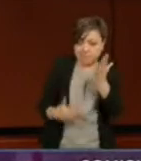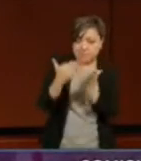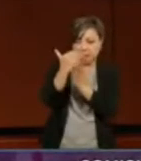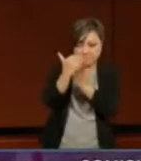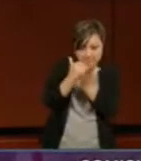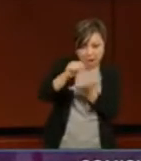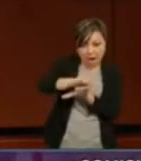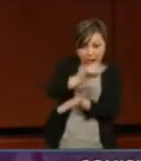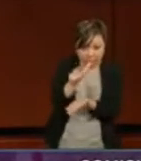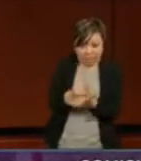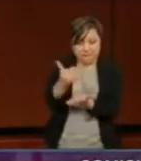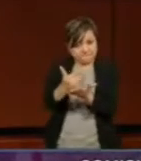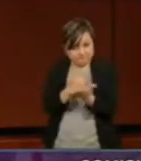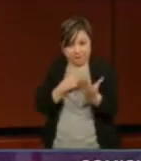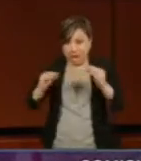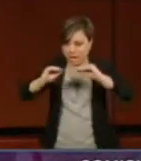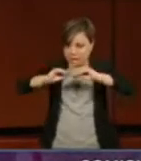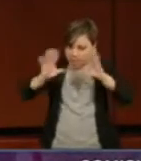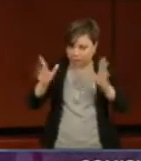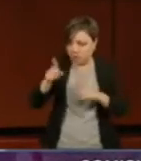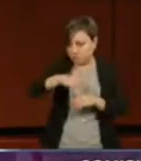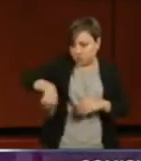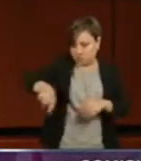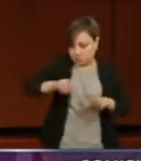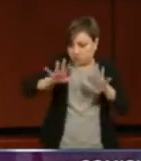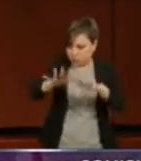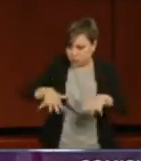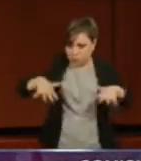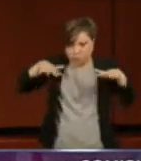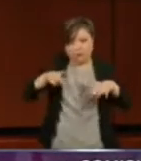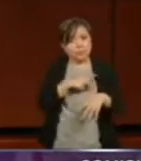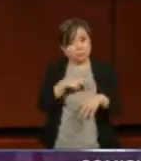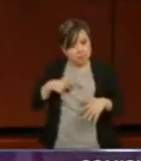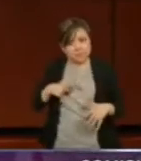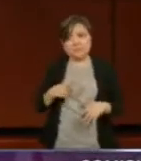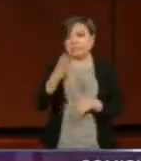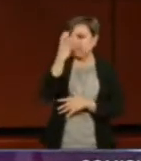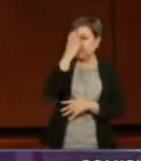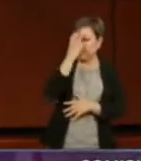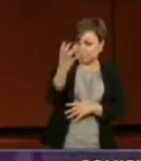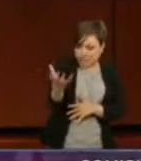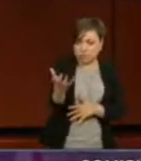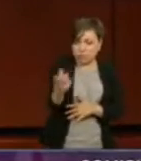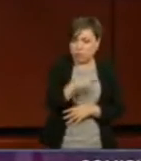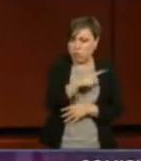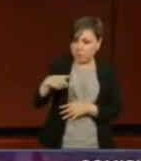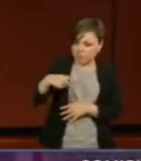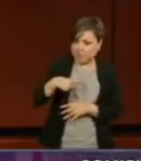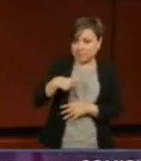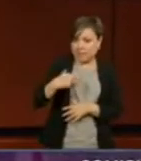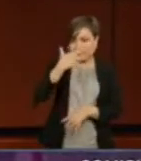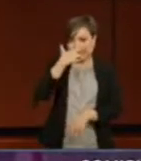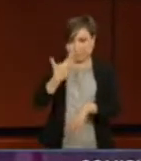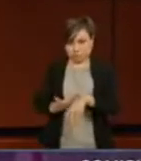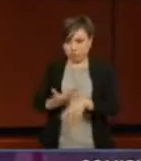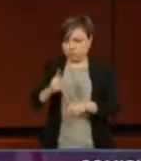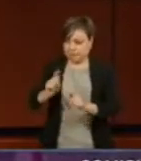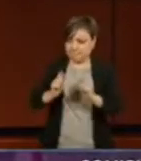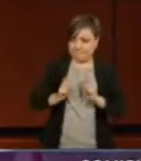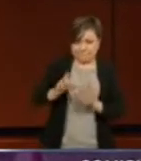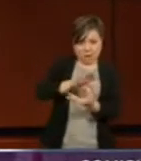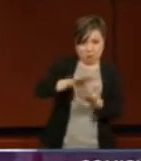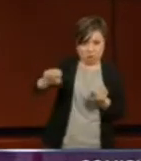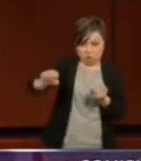en los actos de esta soberanía, la seriedad para la responsabilidad constitucional de la ratificación